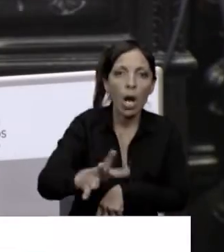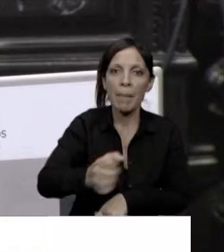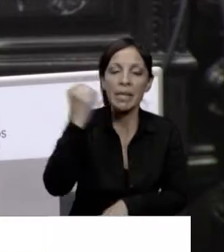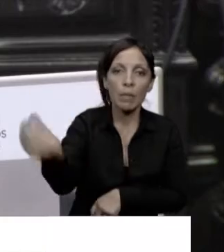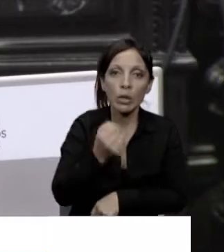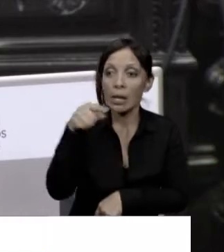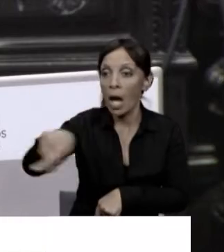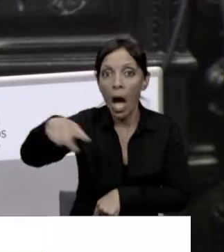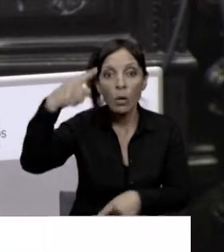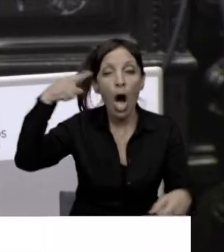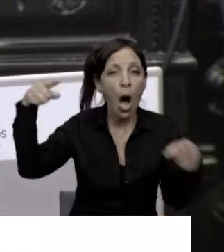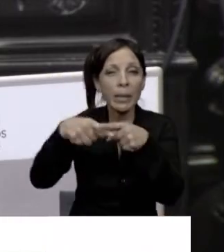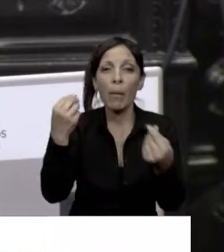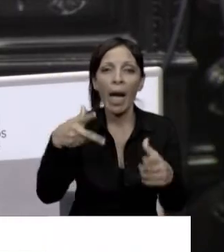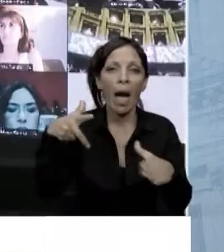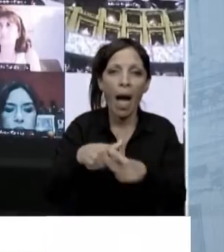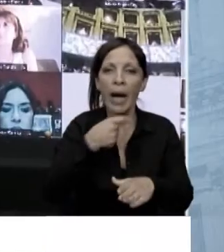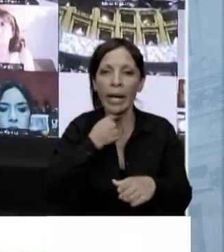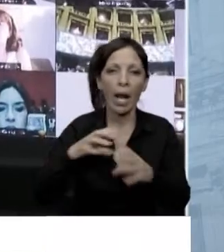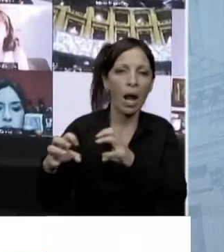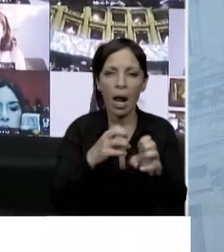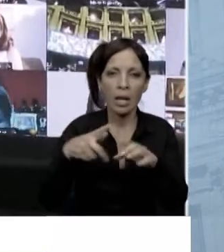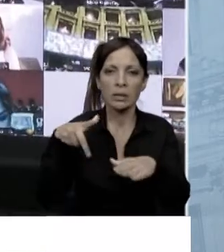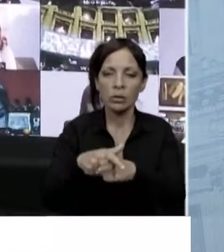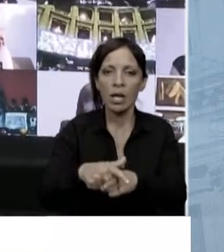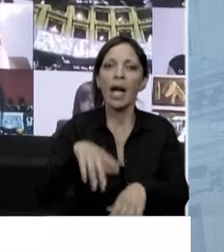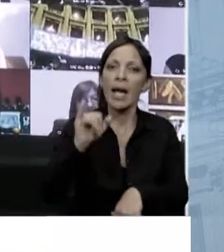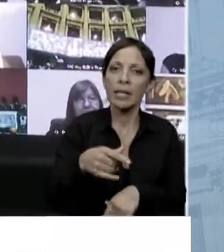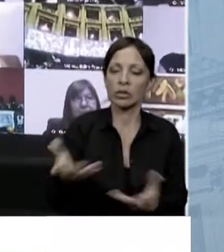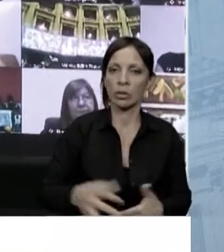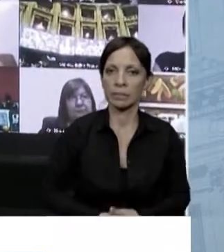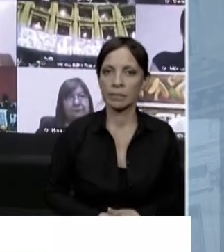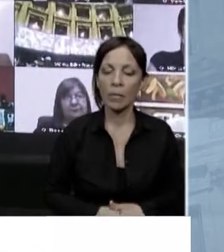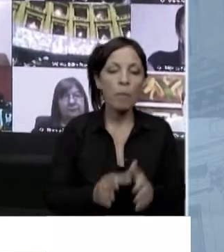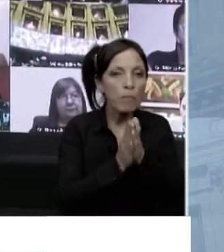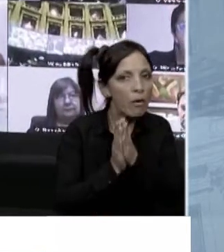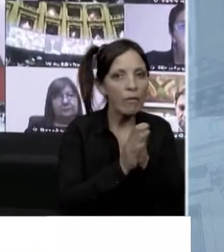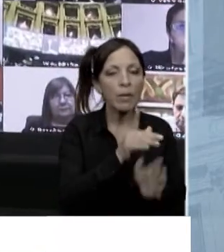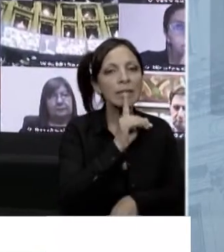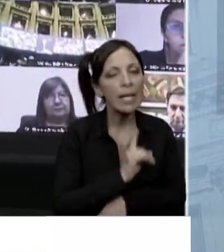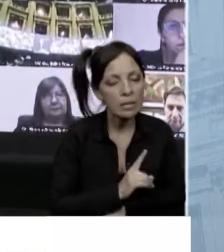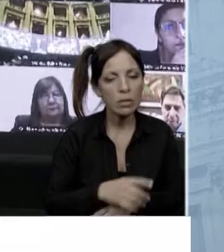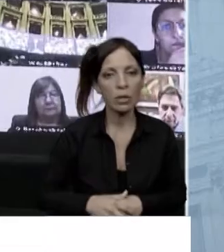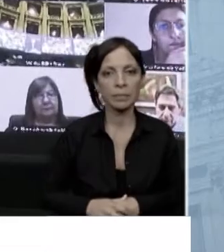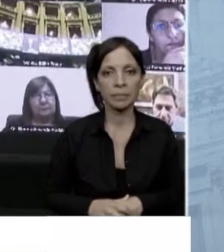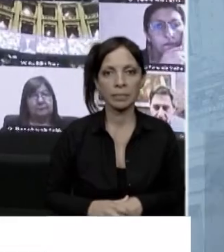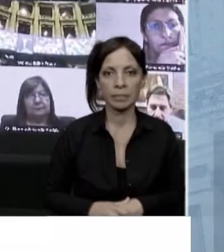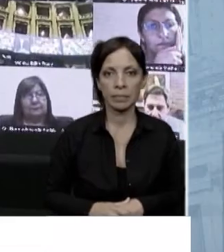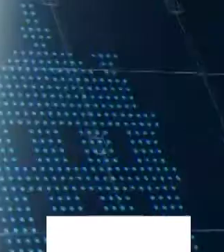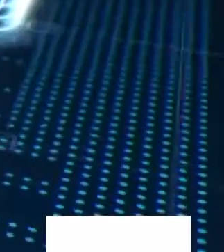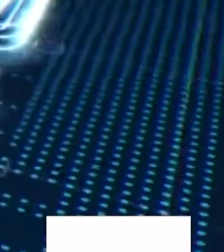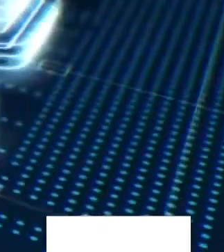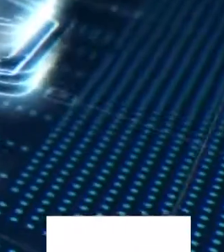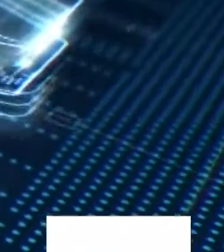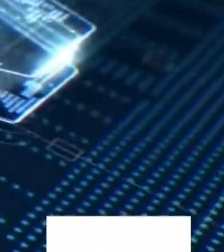al objetivo que tenían de evitar que sesionemos. Silencio, por favor. De las necesidades de la